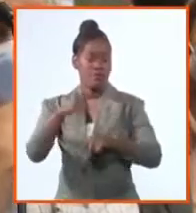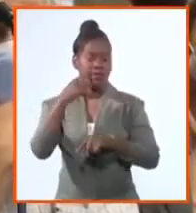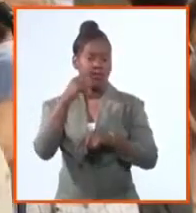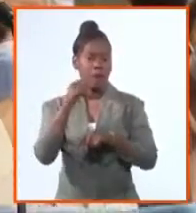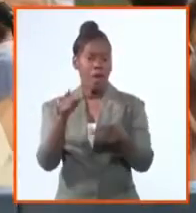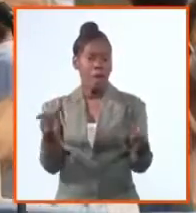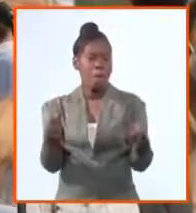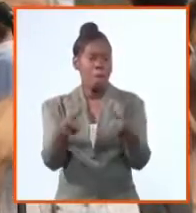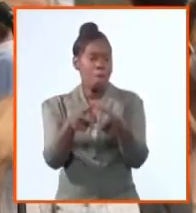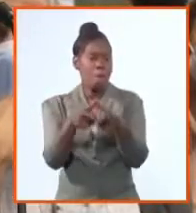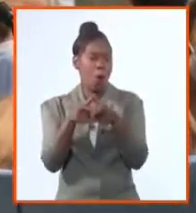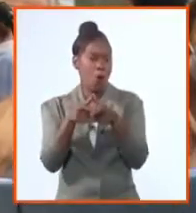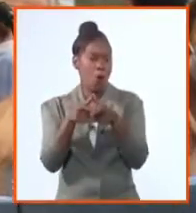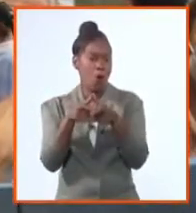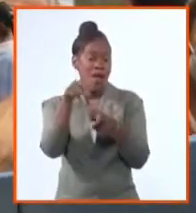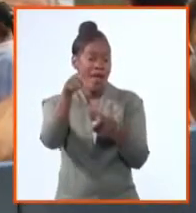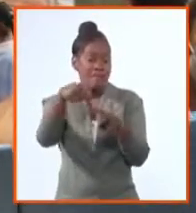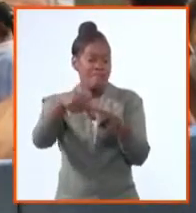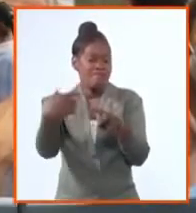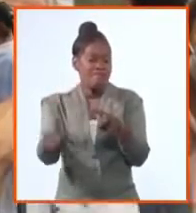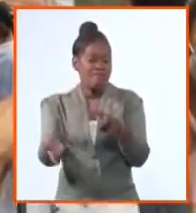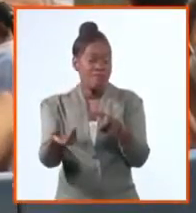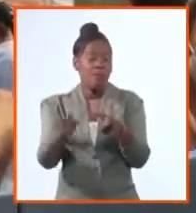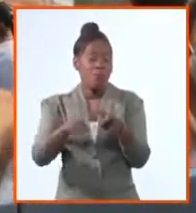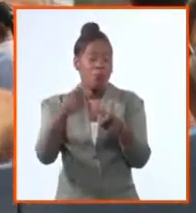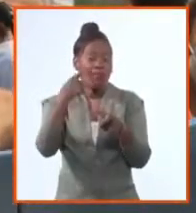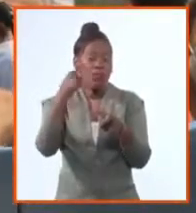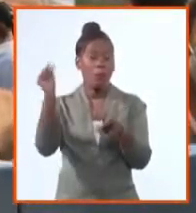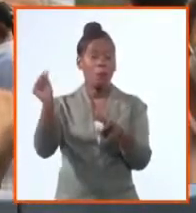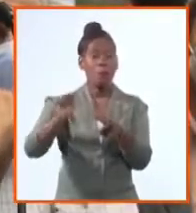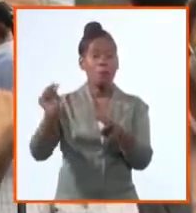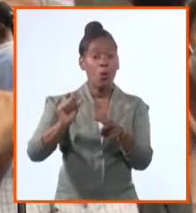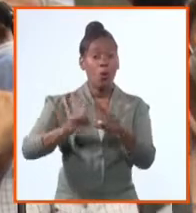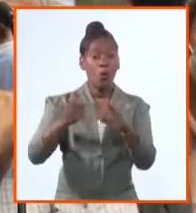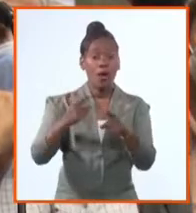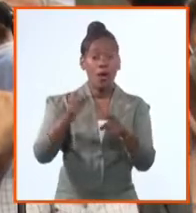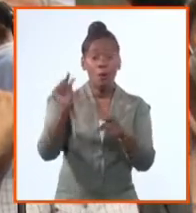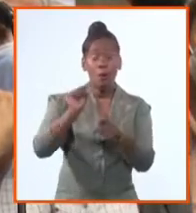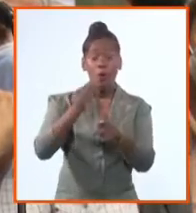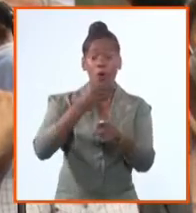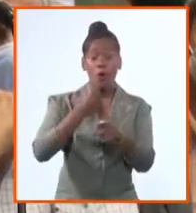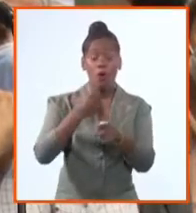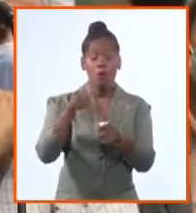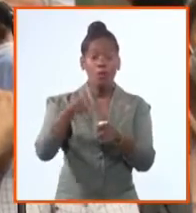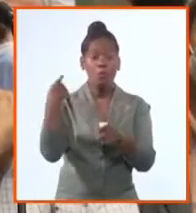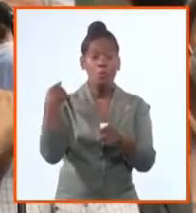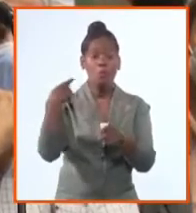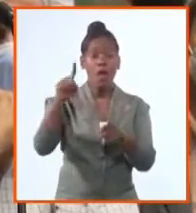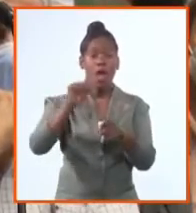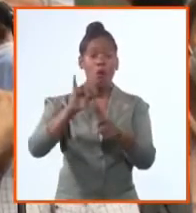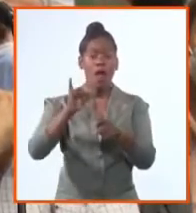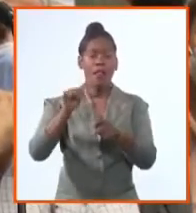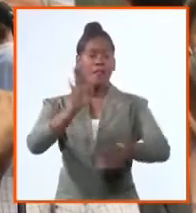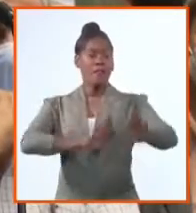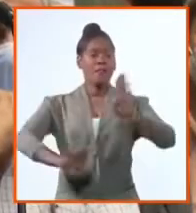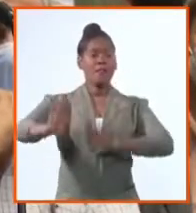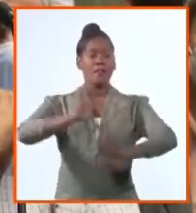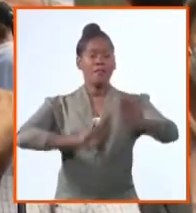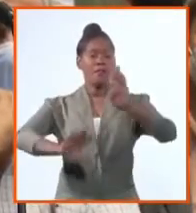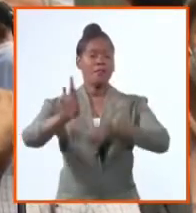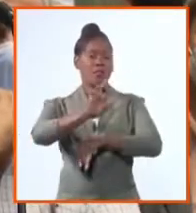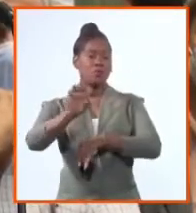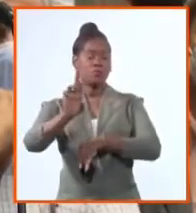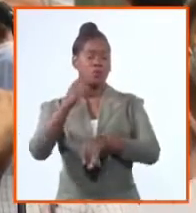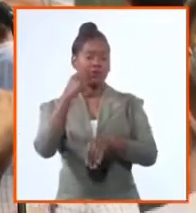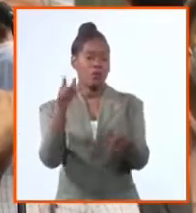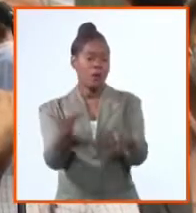menos población joven para formar y responder a todas las necesidades económicas, sociales y culturales del país. Eso es el envejecimiento.